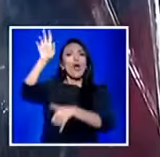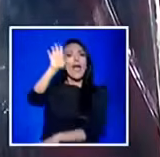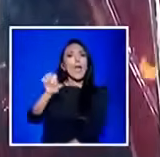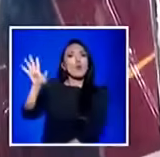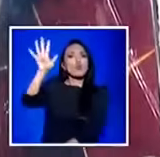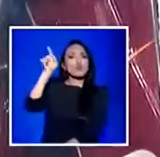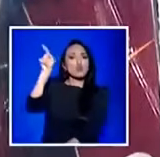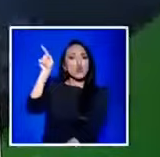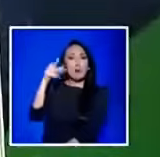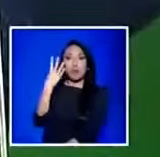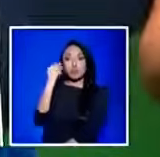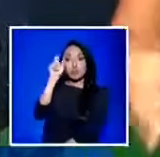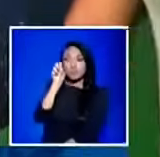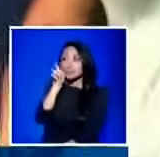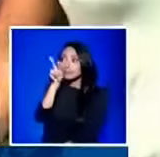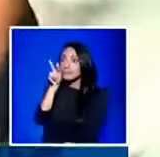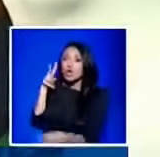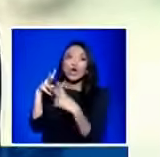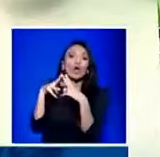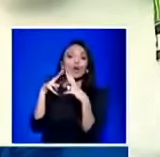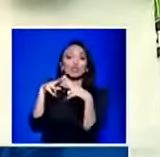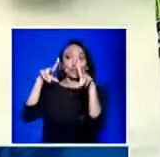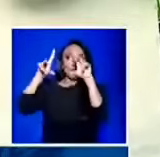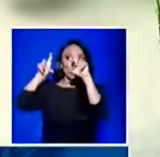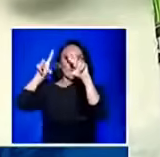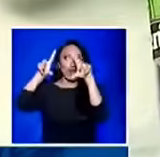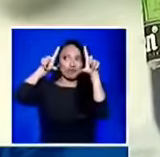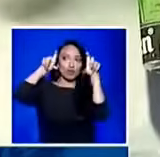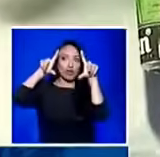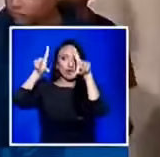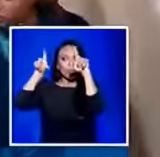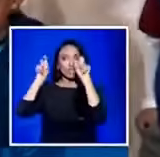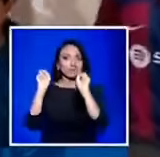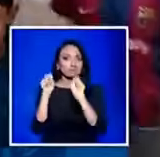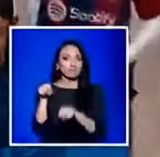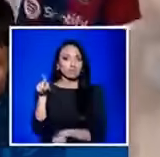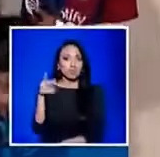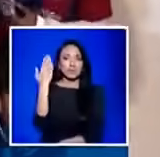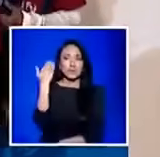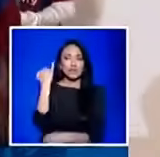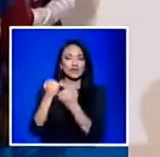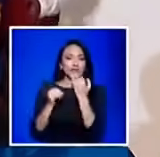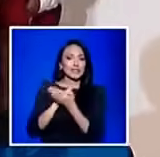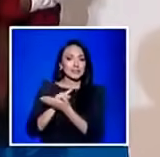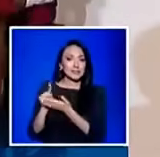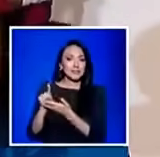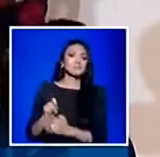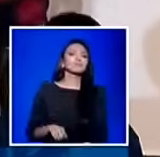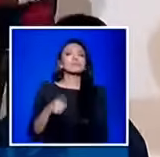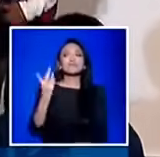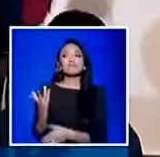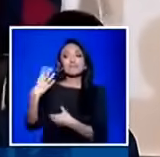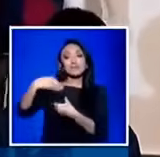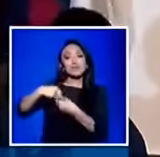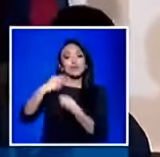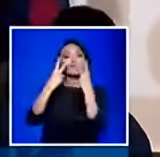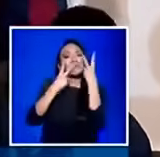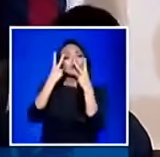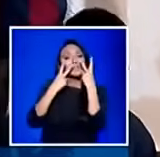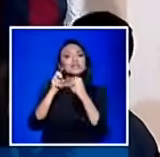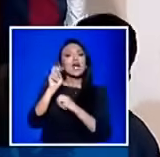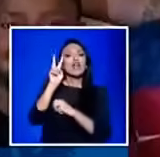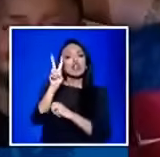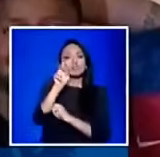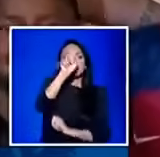ecuatorianos pudieron conocer el trofeo y fotografiarse junto a él. El tour incluyó la visita de dos campeones